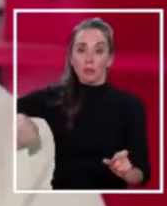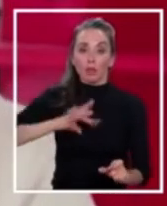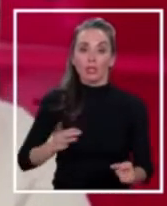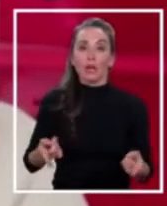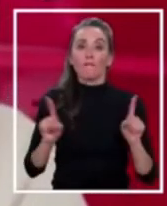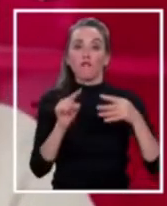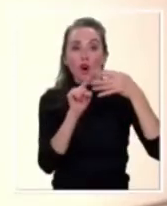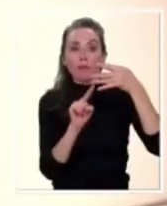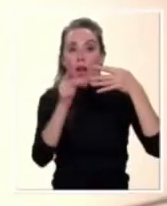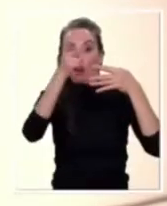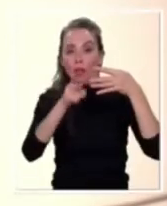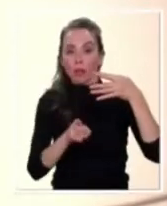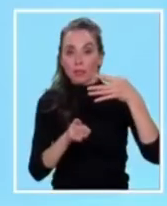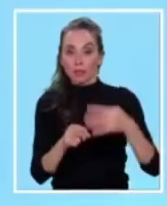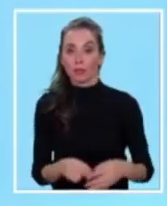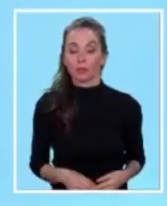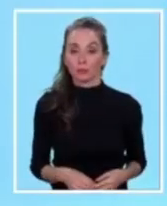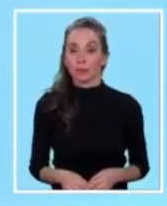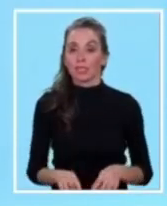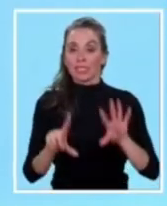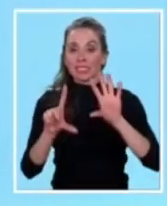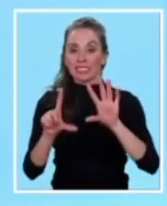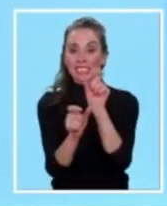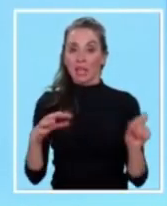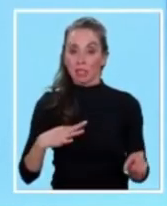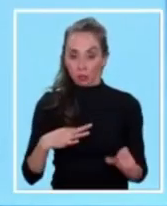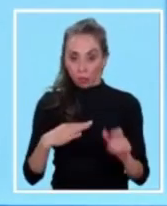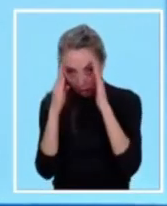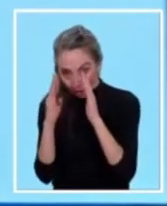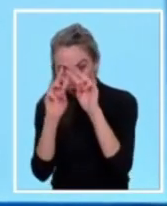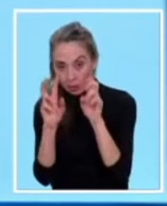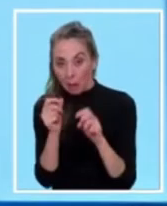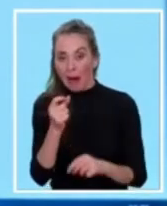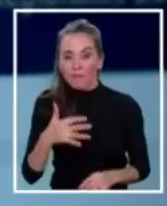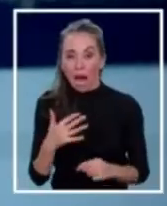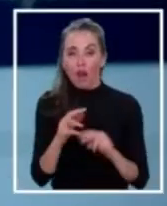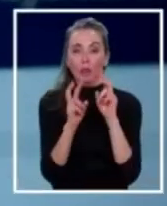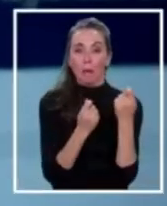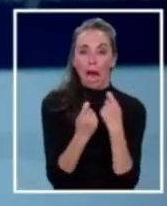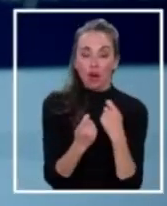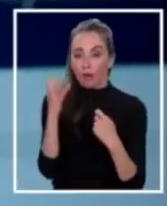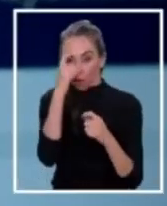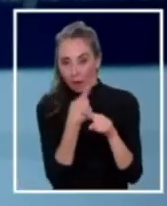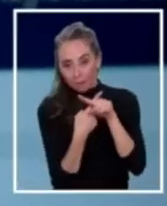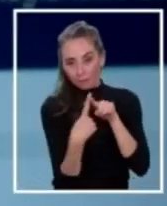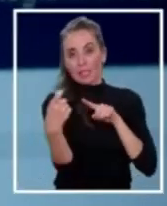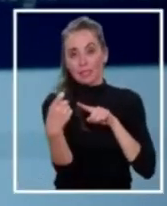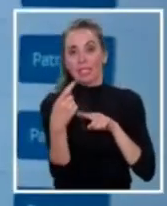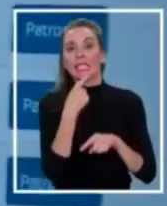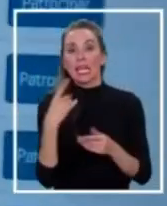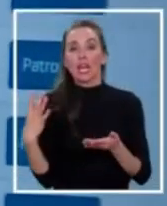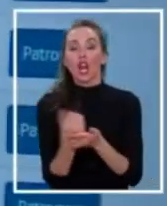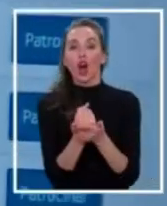restituir sus derechos. Siete ciudadanos que, enfocados en temas valóricos, económicos o buscando revancha, pretenden lograr